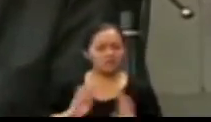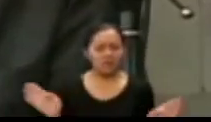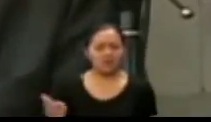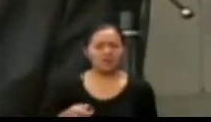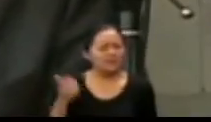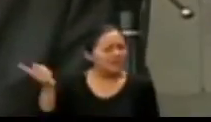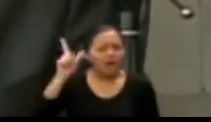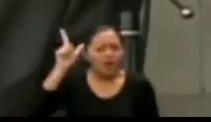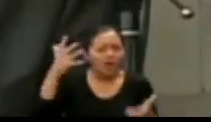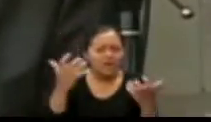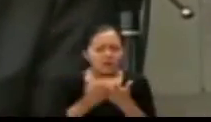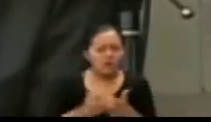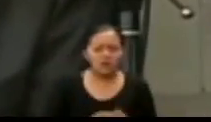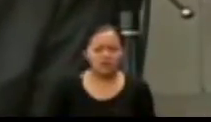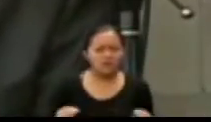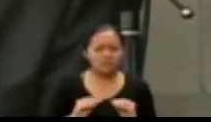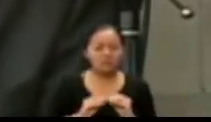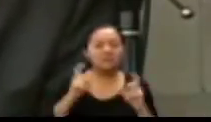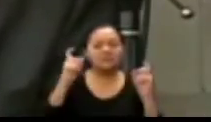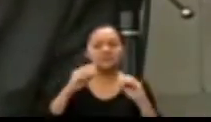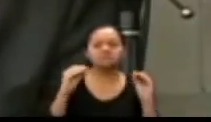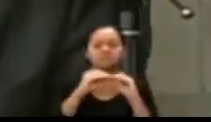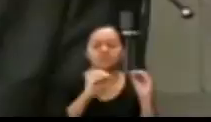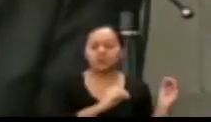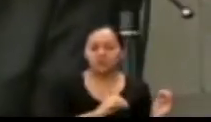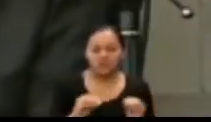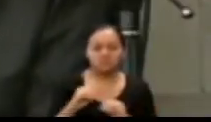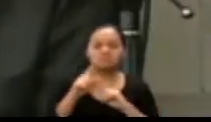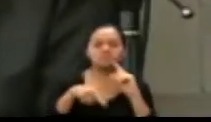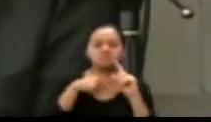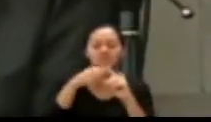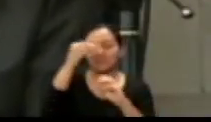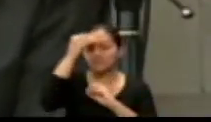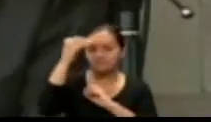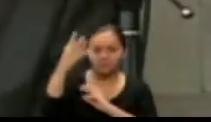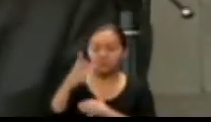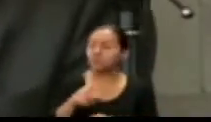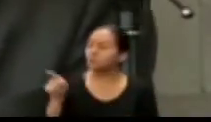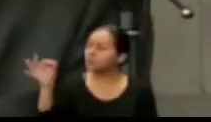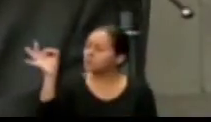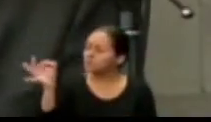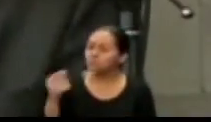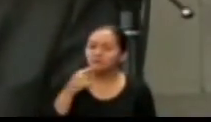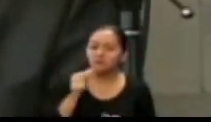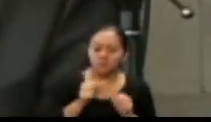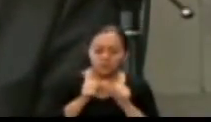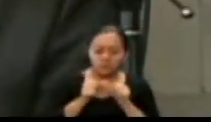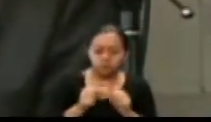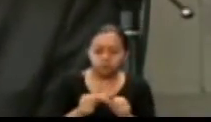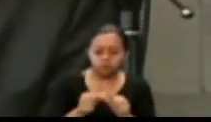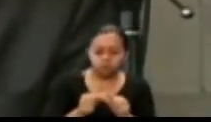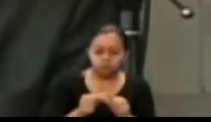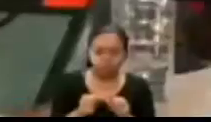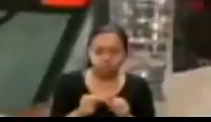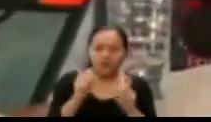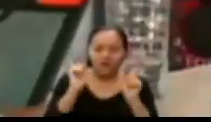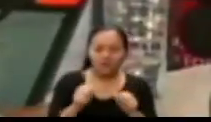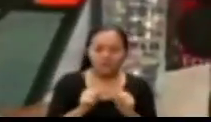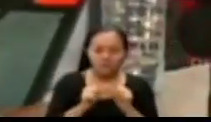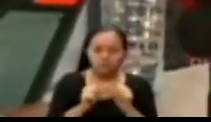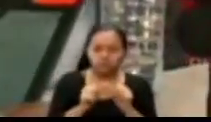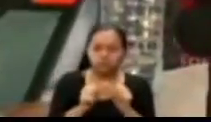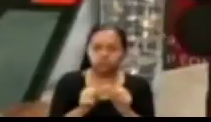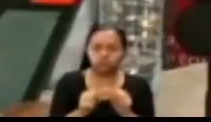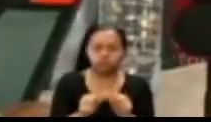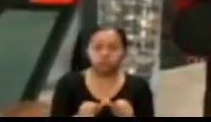necesita mucha organización, mucha información. Usted decía antes la constancia, es evidente,